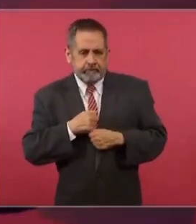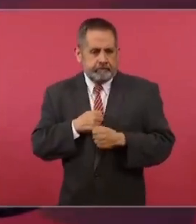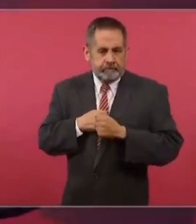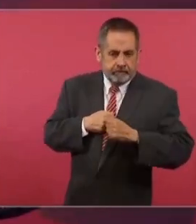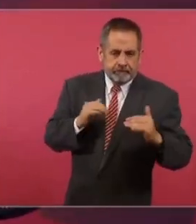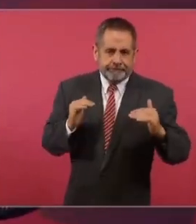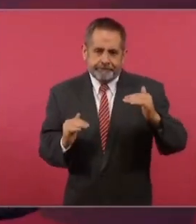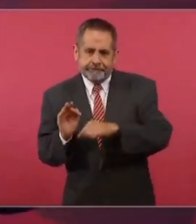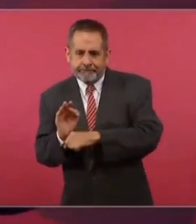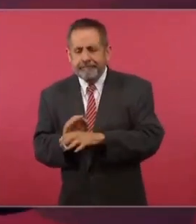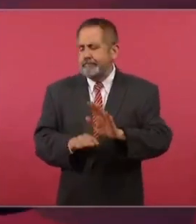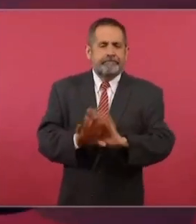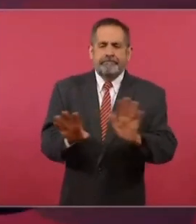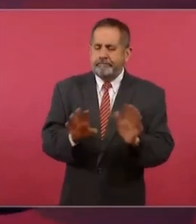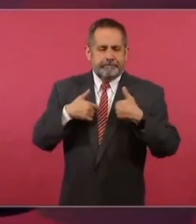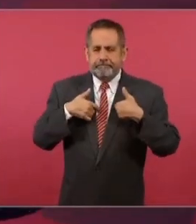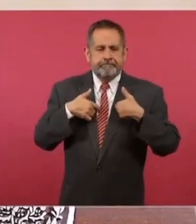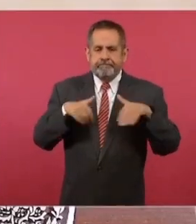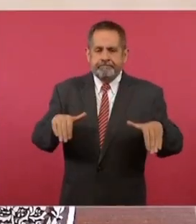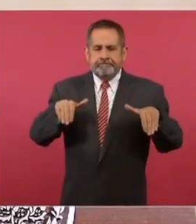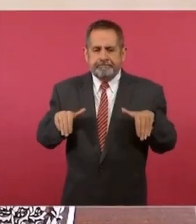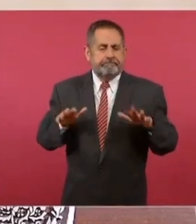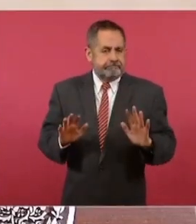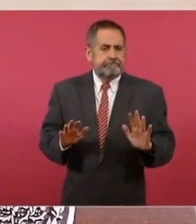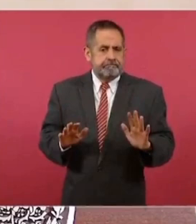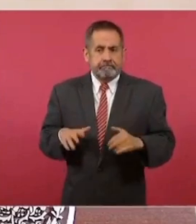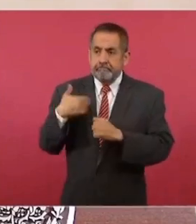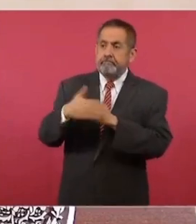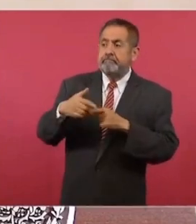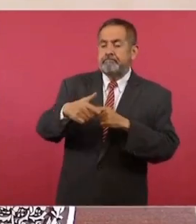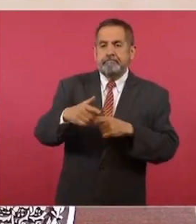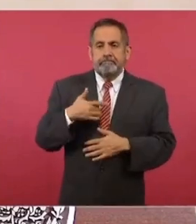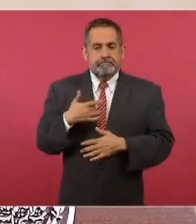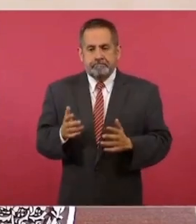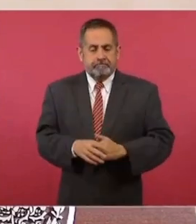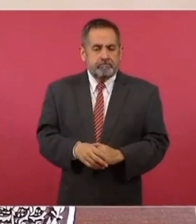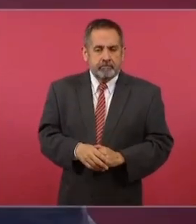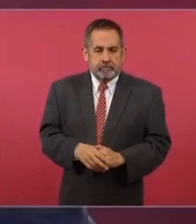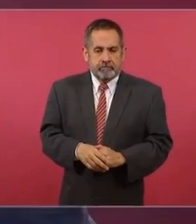nadie en lo que tendrá que venir.